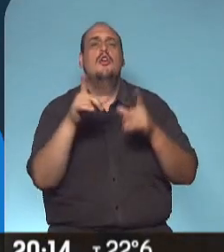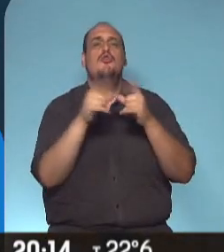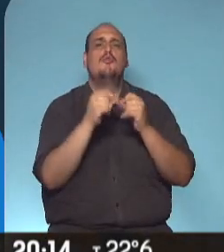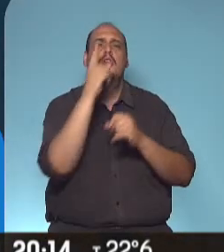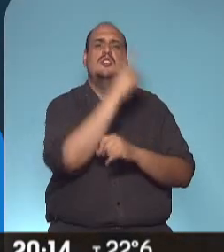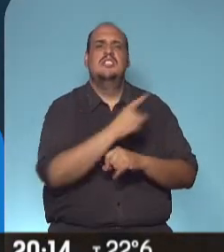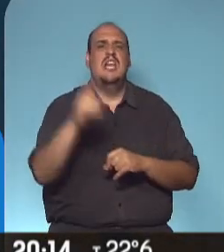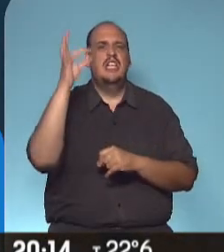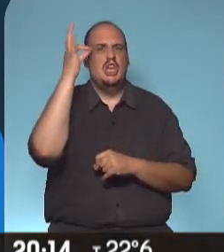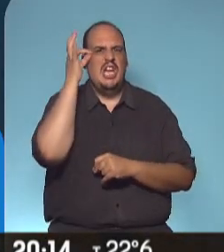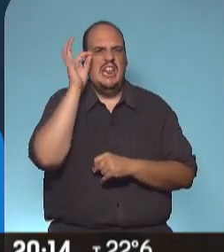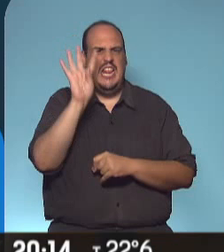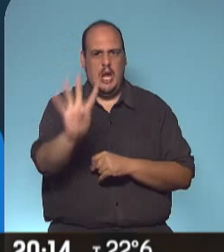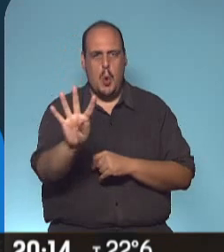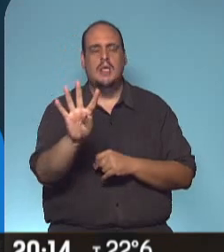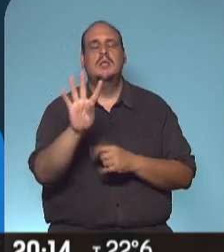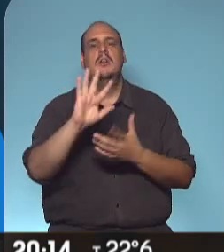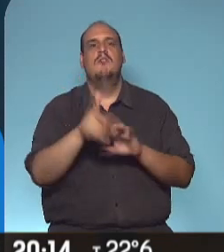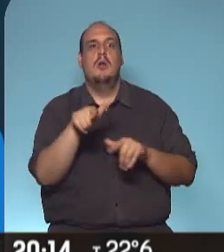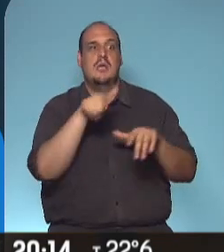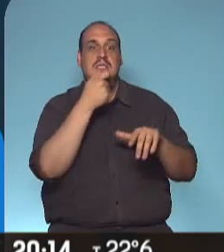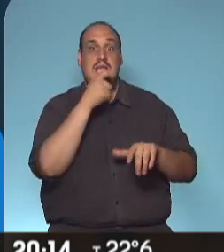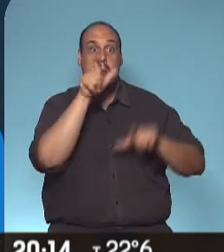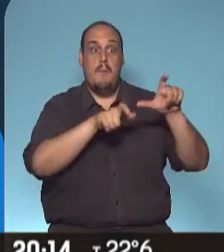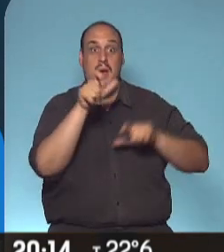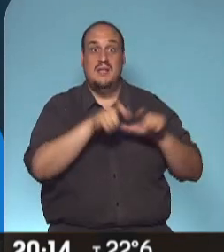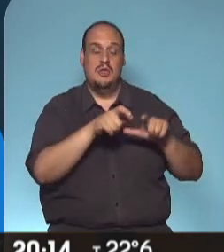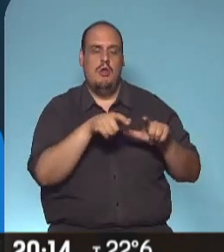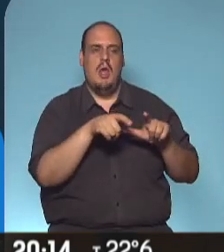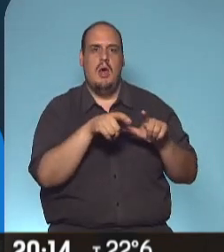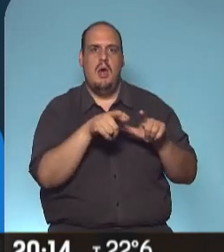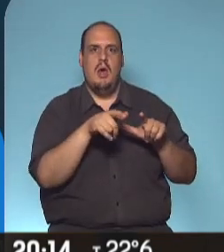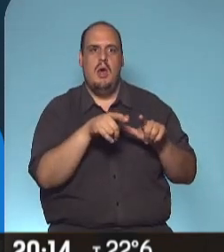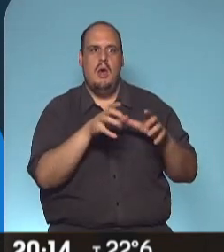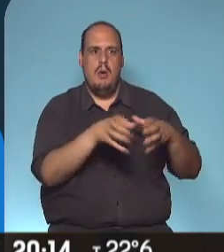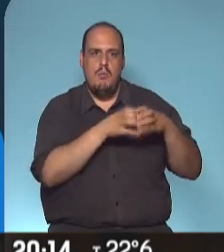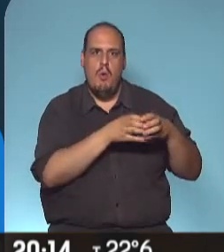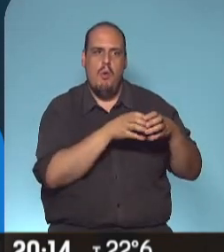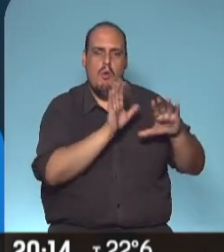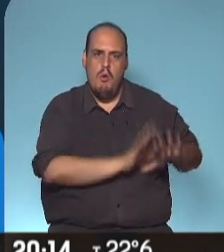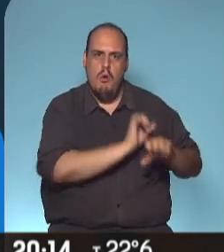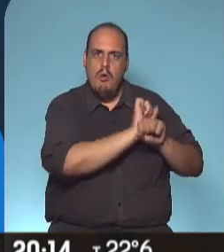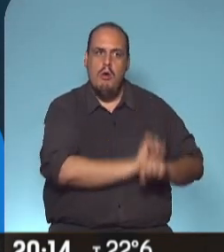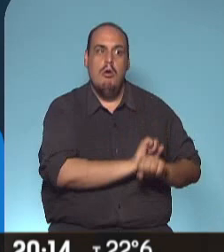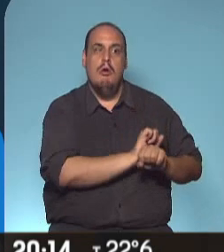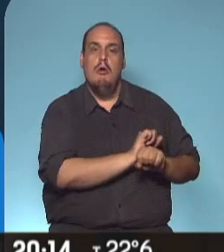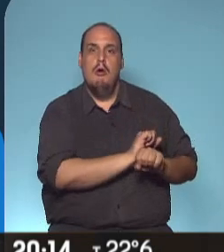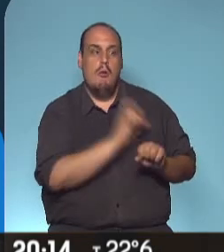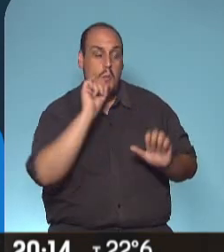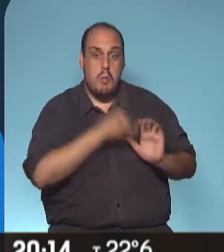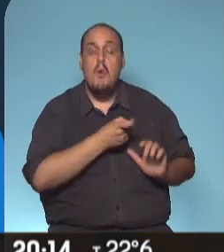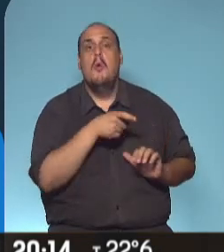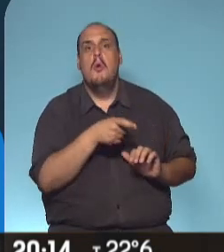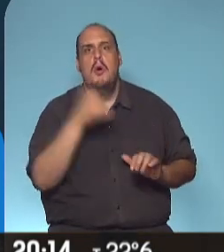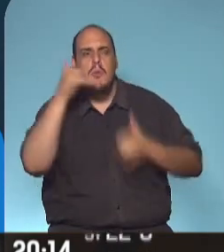para llamar y denunciar situaciones de que alguien que no cumple con la cuarentena no da abasto claro entonces vamos